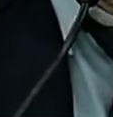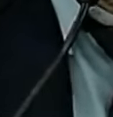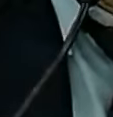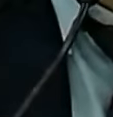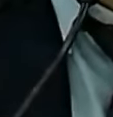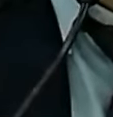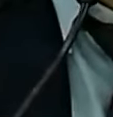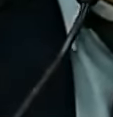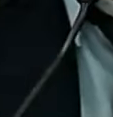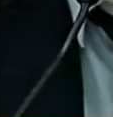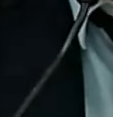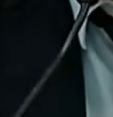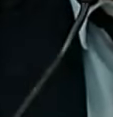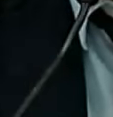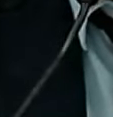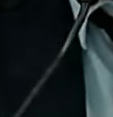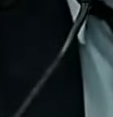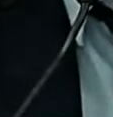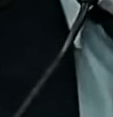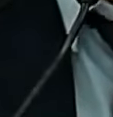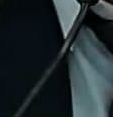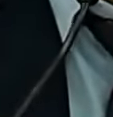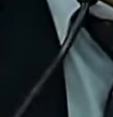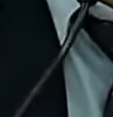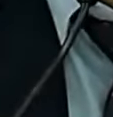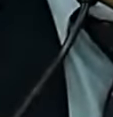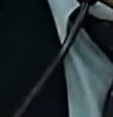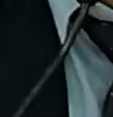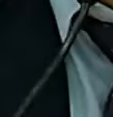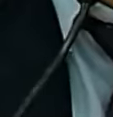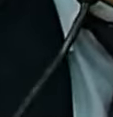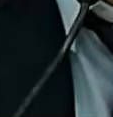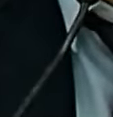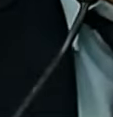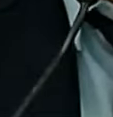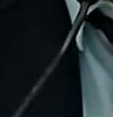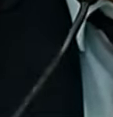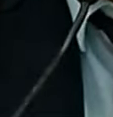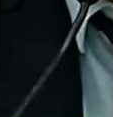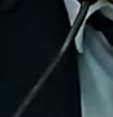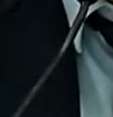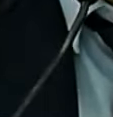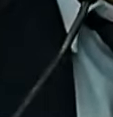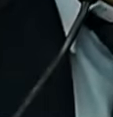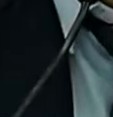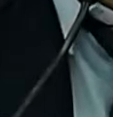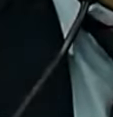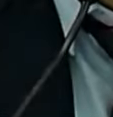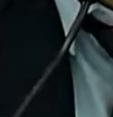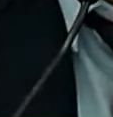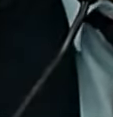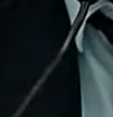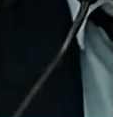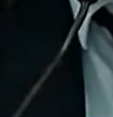adelante el Ministerio Público de la Acusación desde el día jueves a